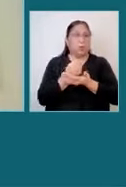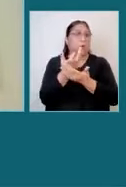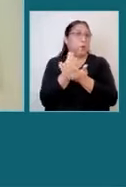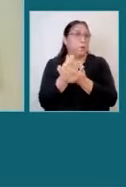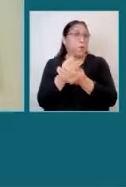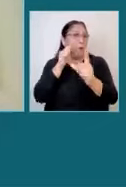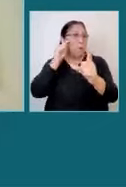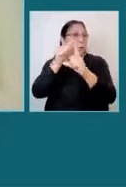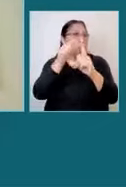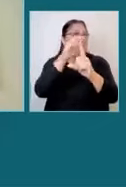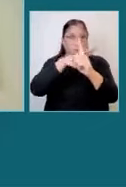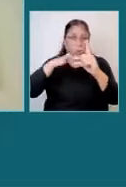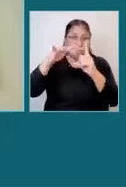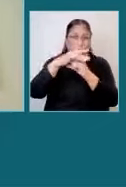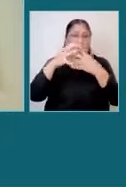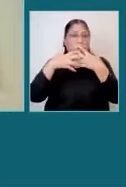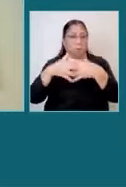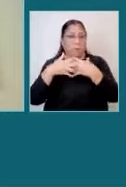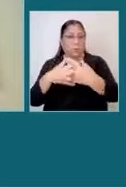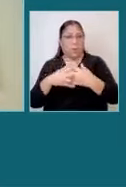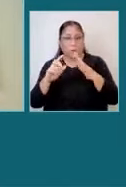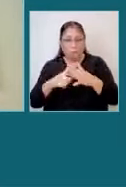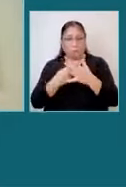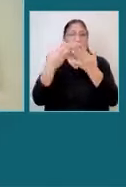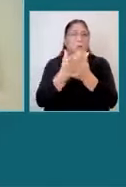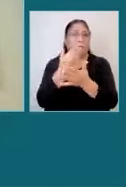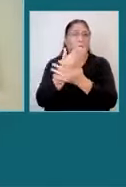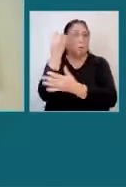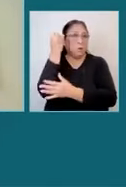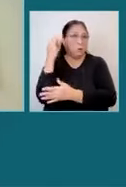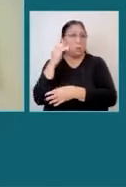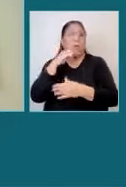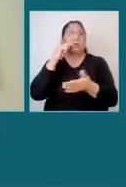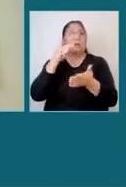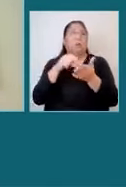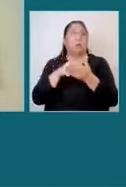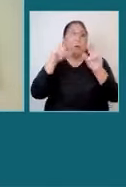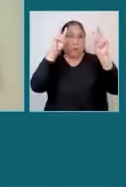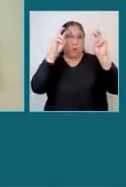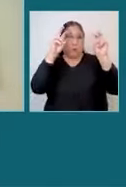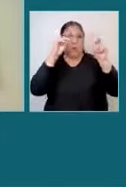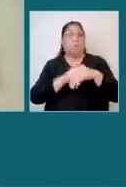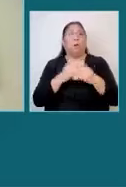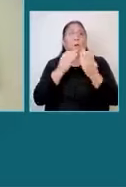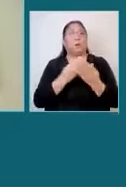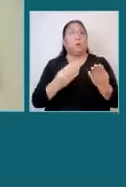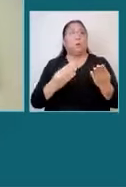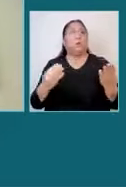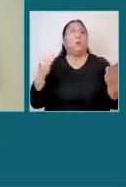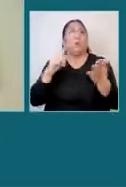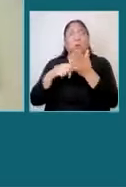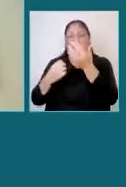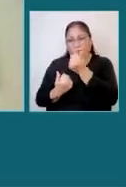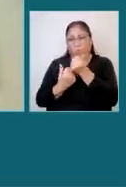dirigido al ecosistema empresarial y emprendimiento, en el marco del eje temático Instrumentos de Financiamiento y de